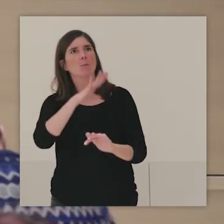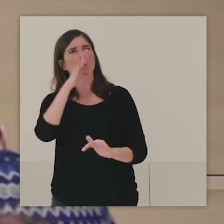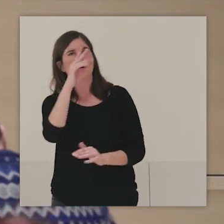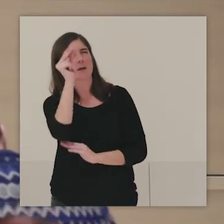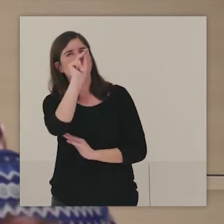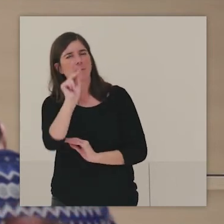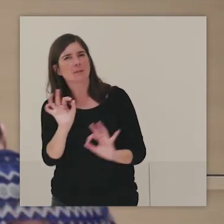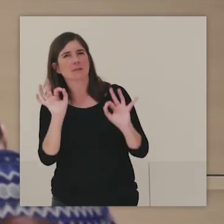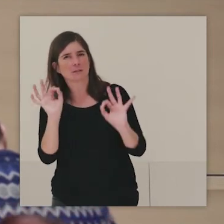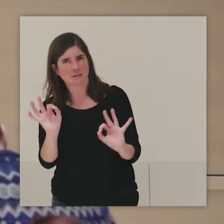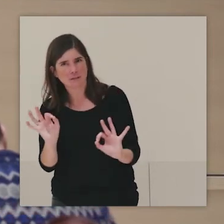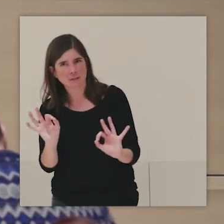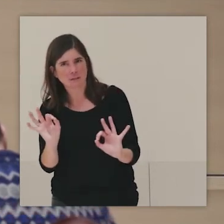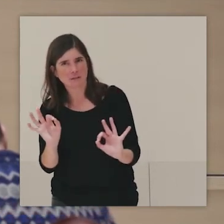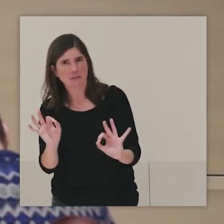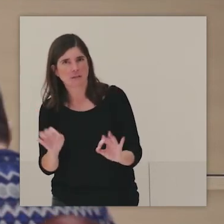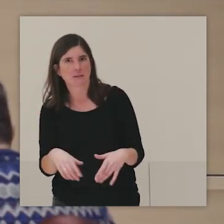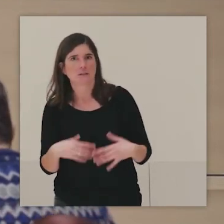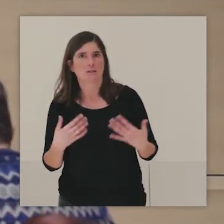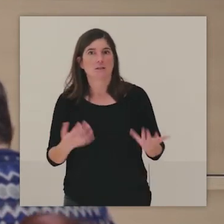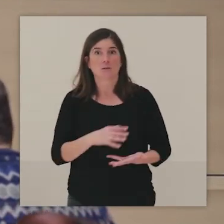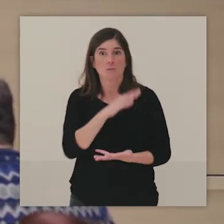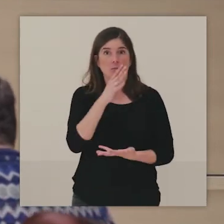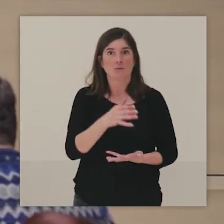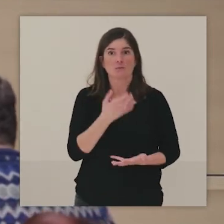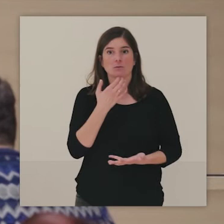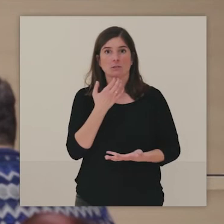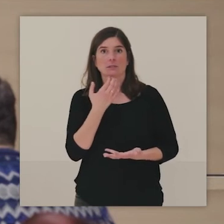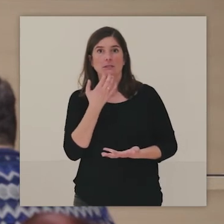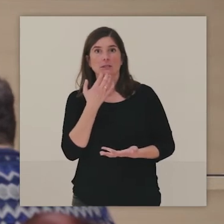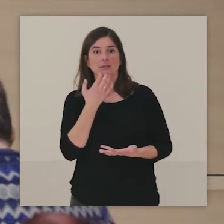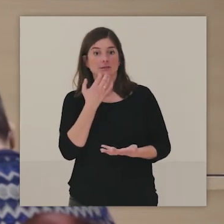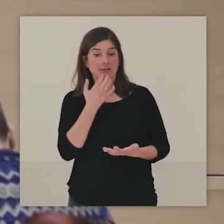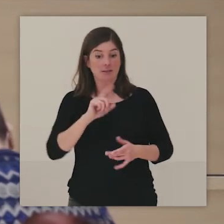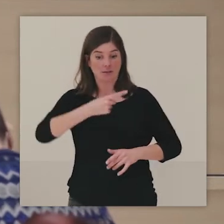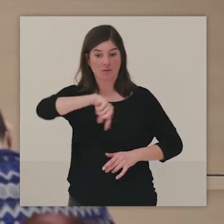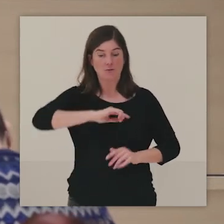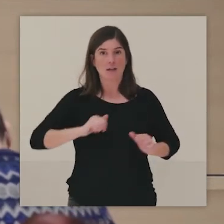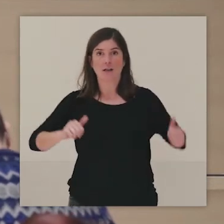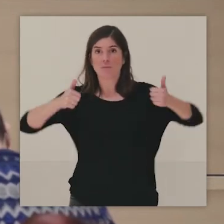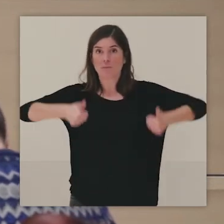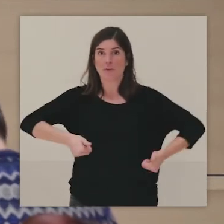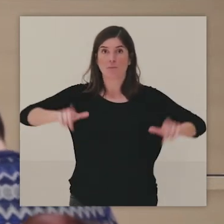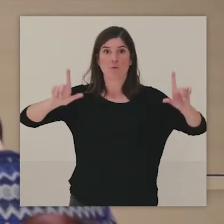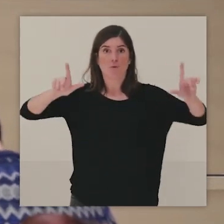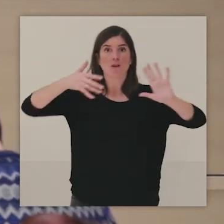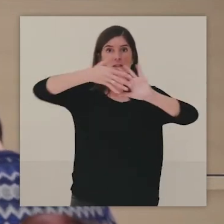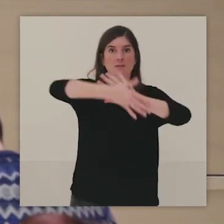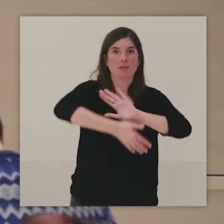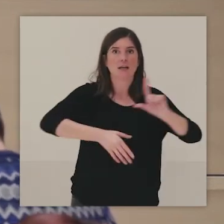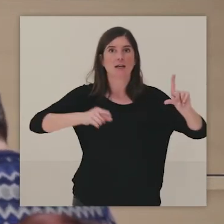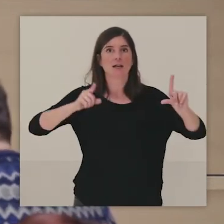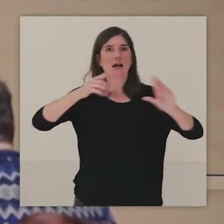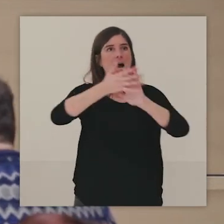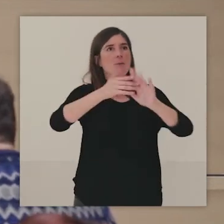más detalles, centrémonos en lo que de verdad... Porque además estaremos generando la sensación de que el arte es accesible, es apetecible,